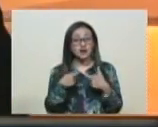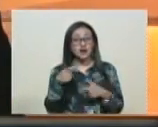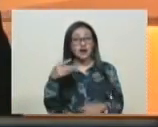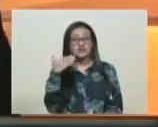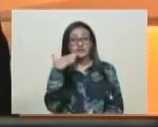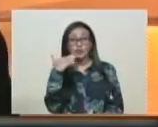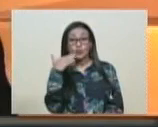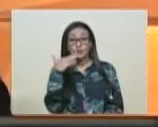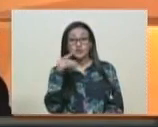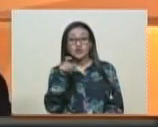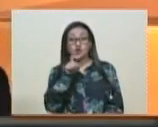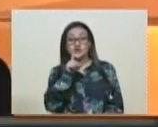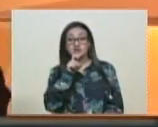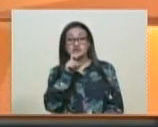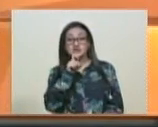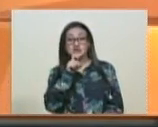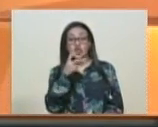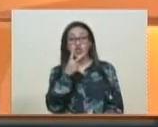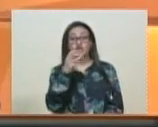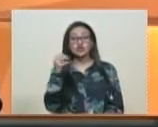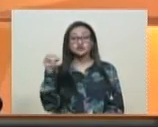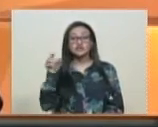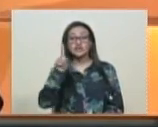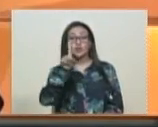protagonizado 201 guerras.